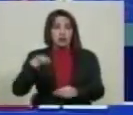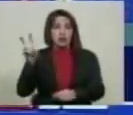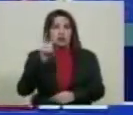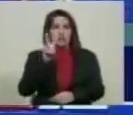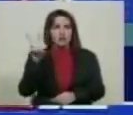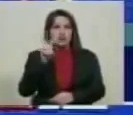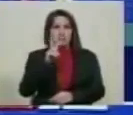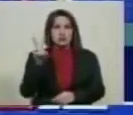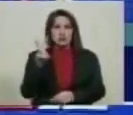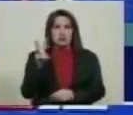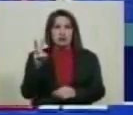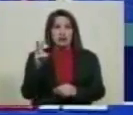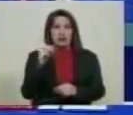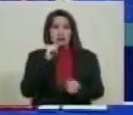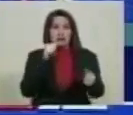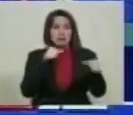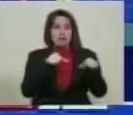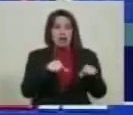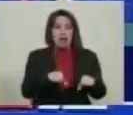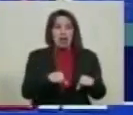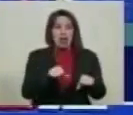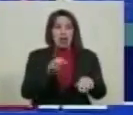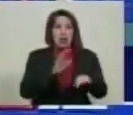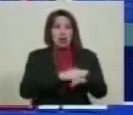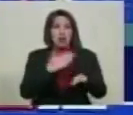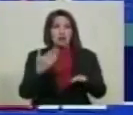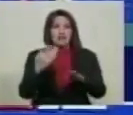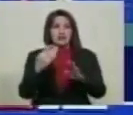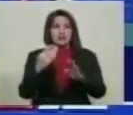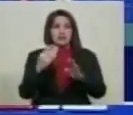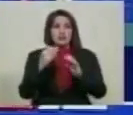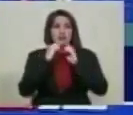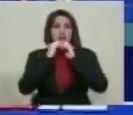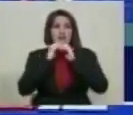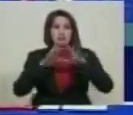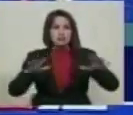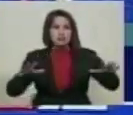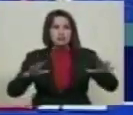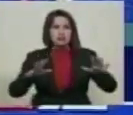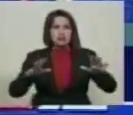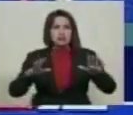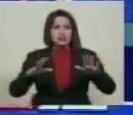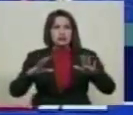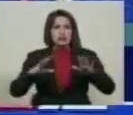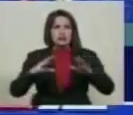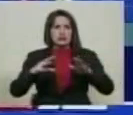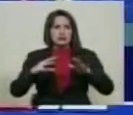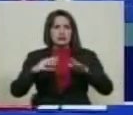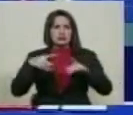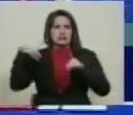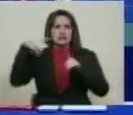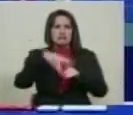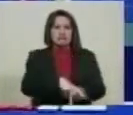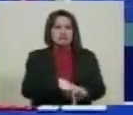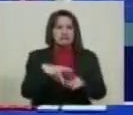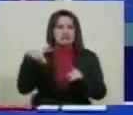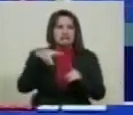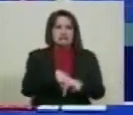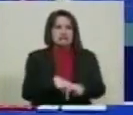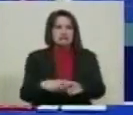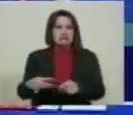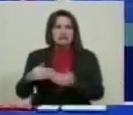está infectando de fascismo a toda la derecha latinoamericana y mundial.